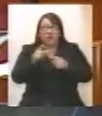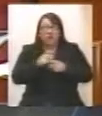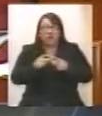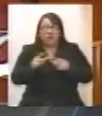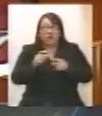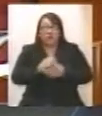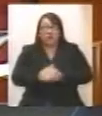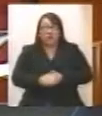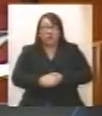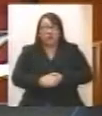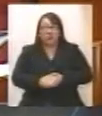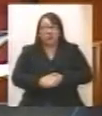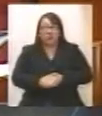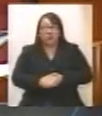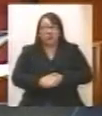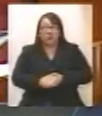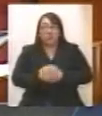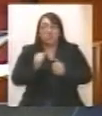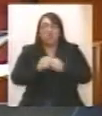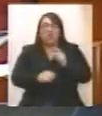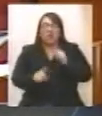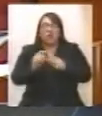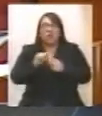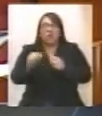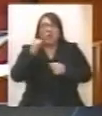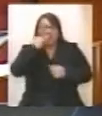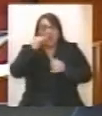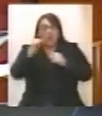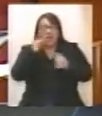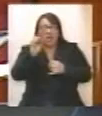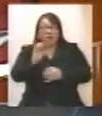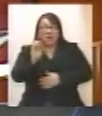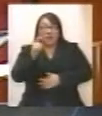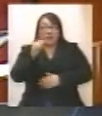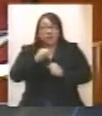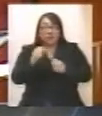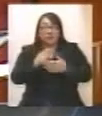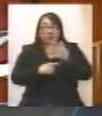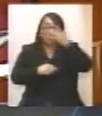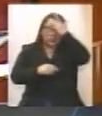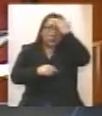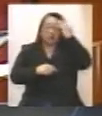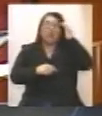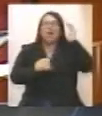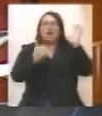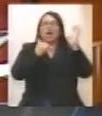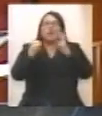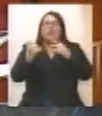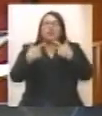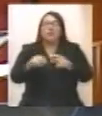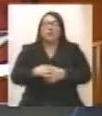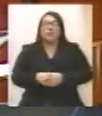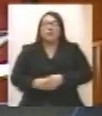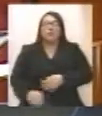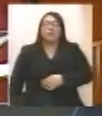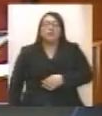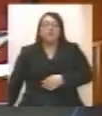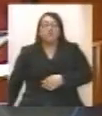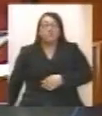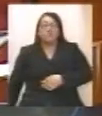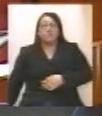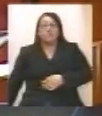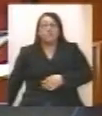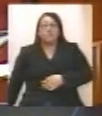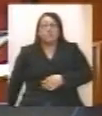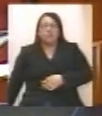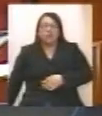ciudades, con su respectivo número de emergencia y sistema de cámaras de videovigilancia. De